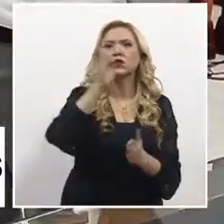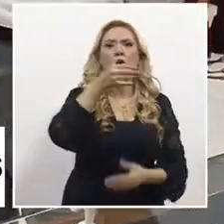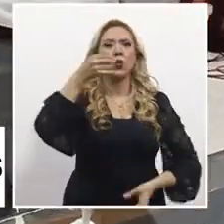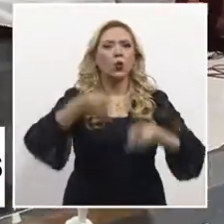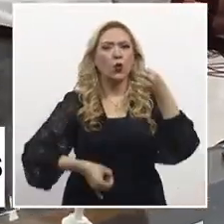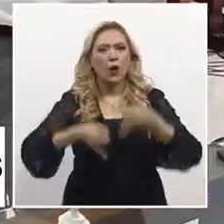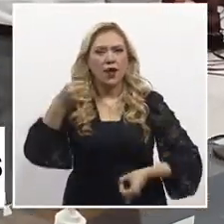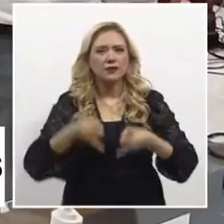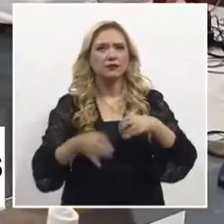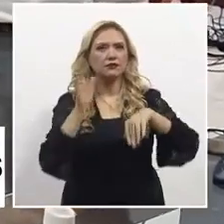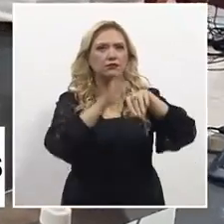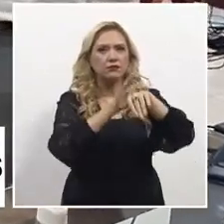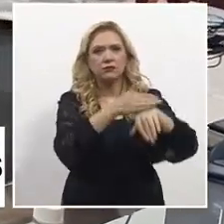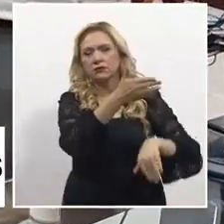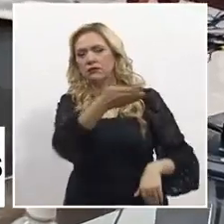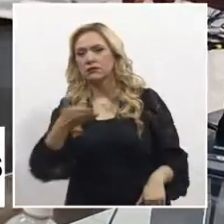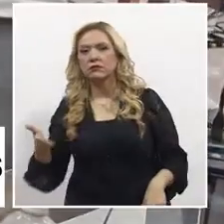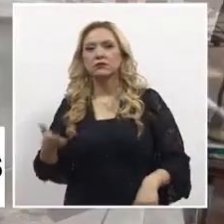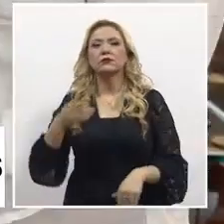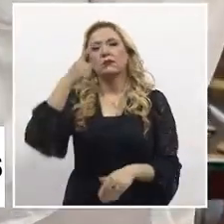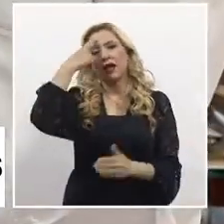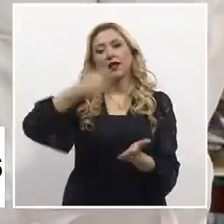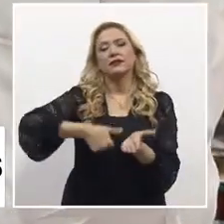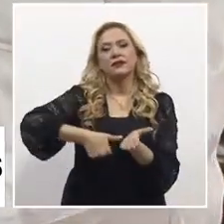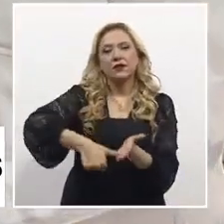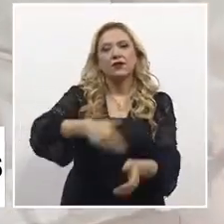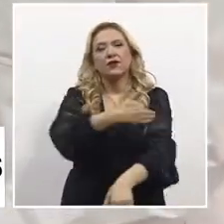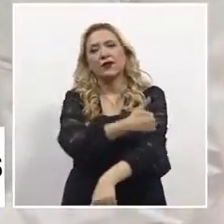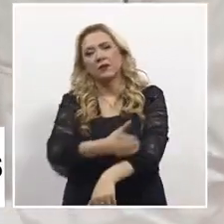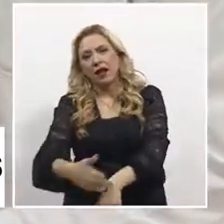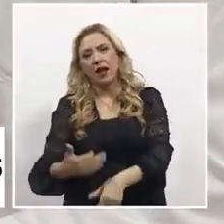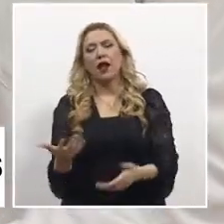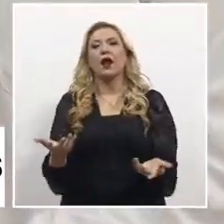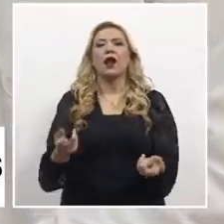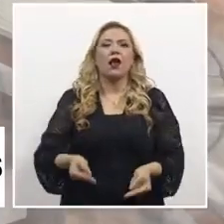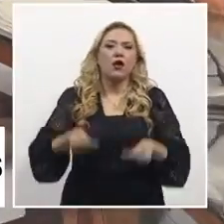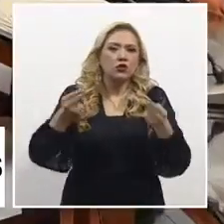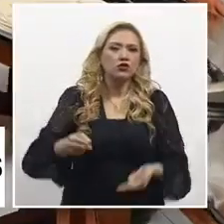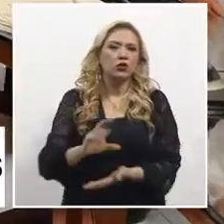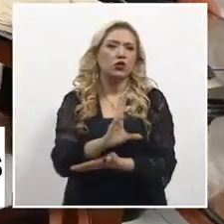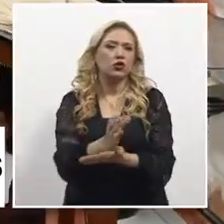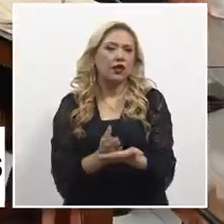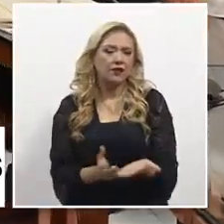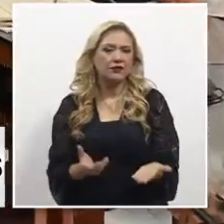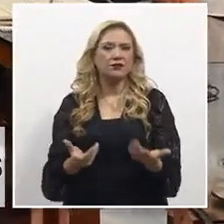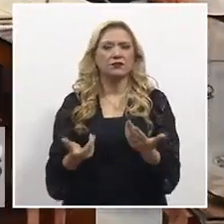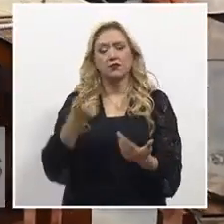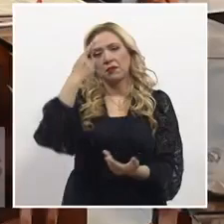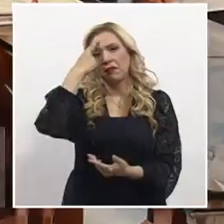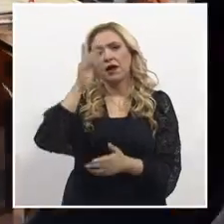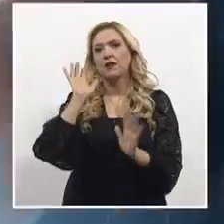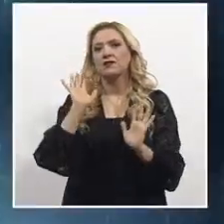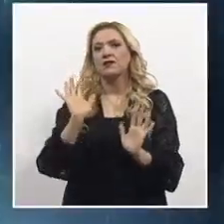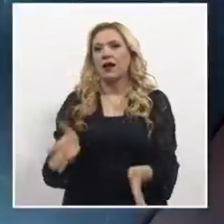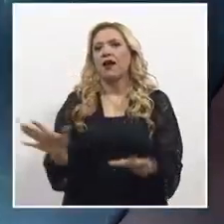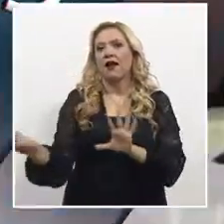primera instancia en materias civil, familiar y mercantil, luego del segundo concurso interno de